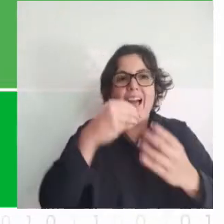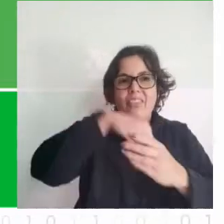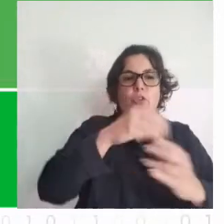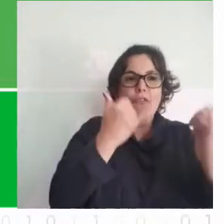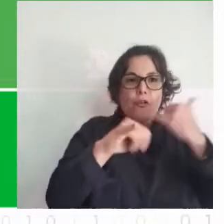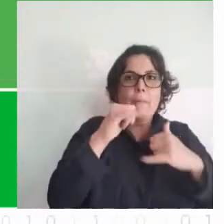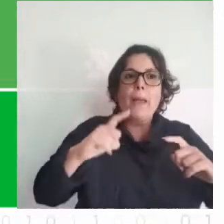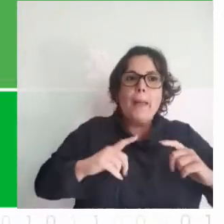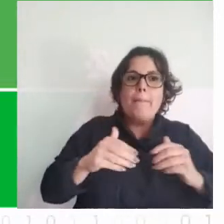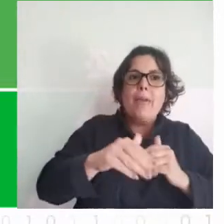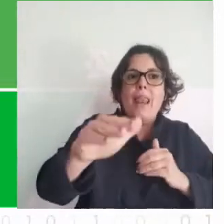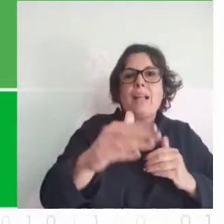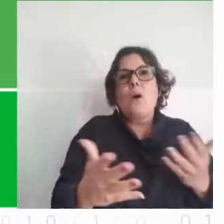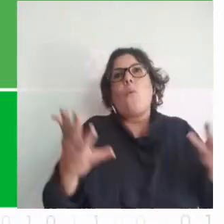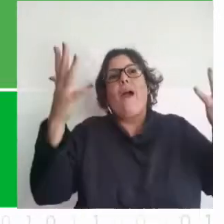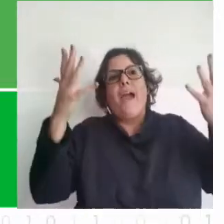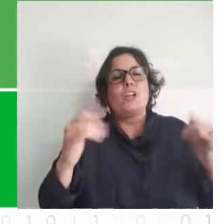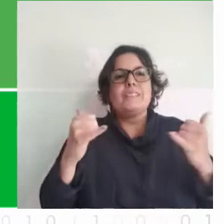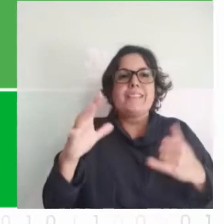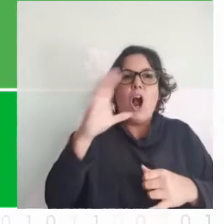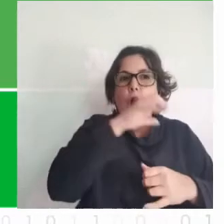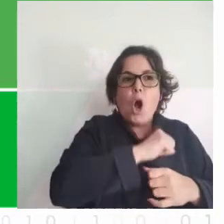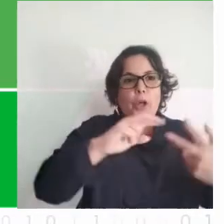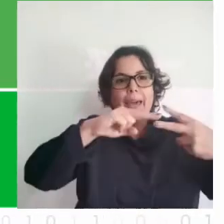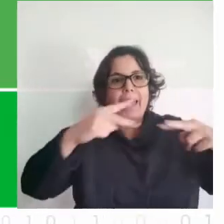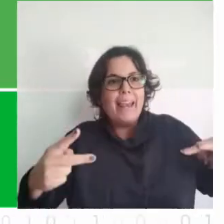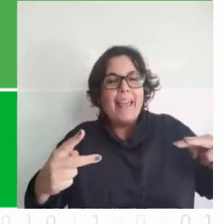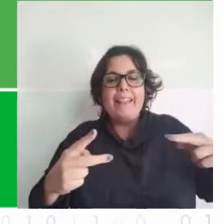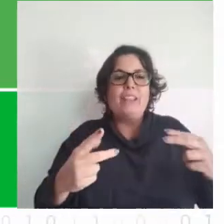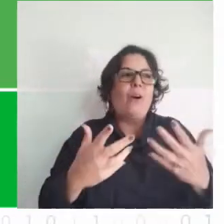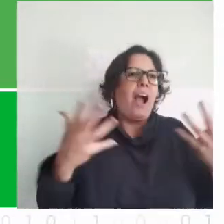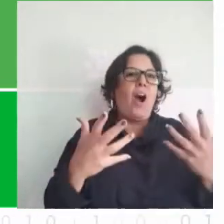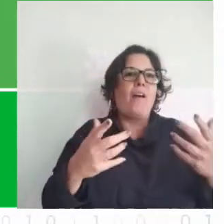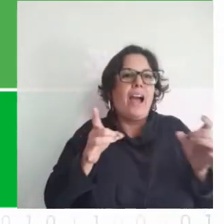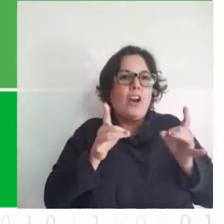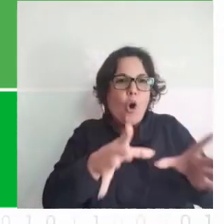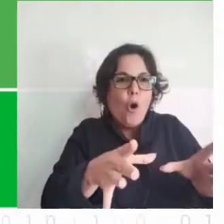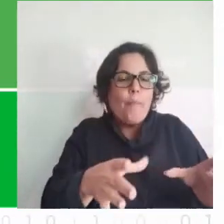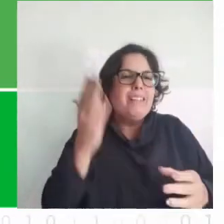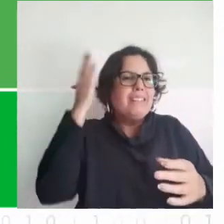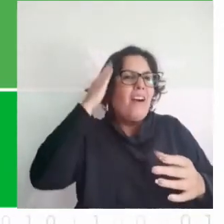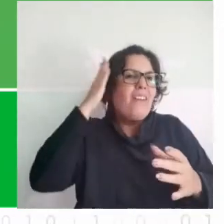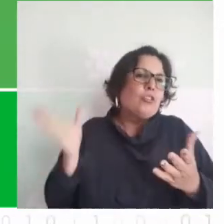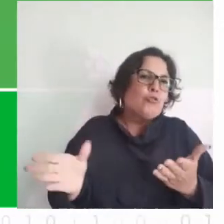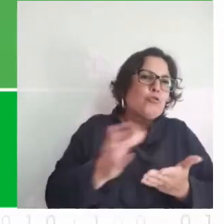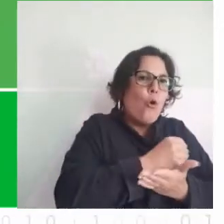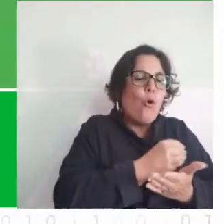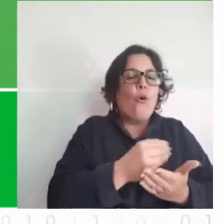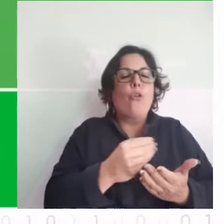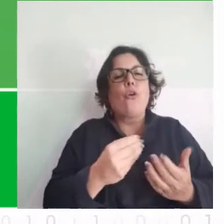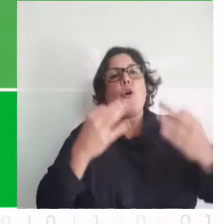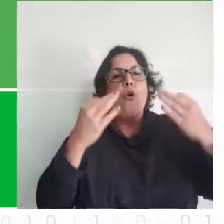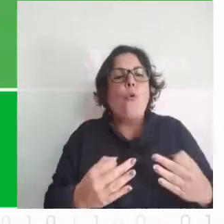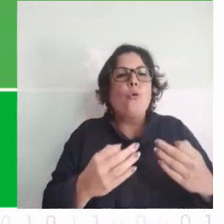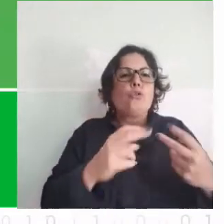esperanza era, bueno, tenemos el código genético, vamos a romperlo y vamos a poder saber todo, ¿no? O sea, justamente desde qué genes